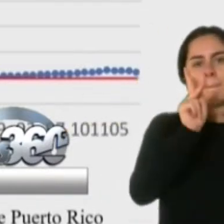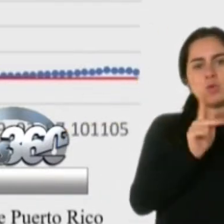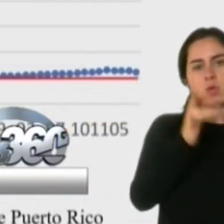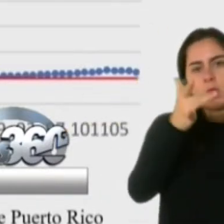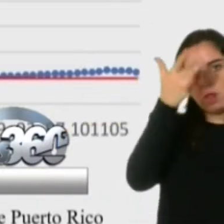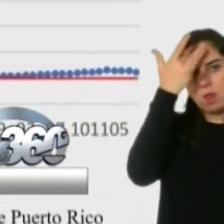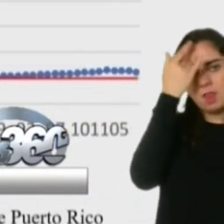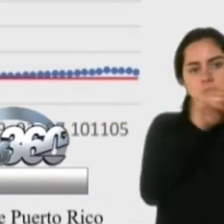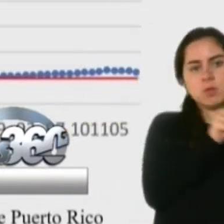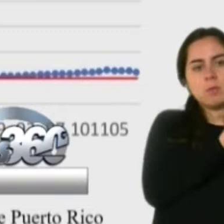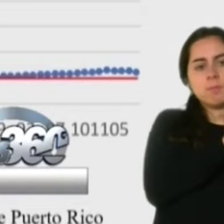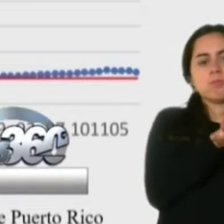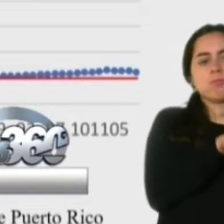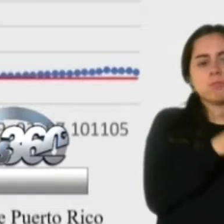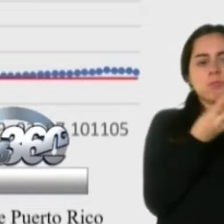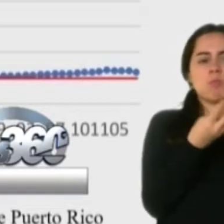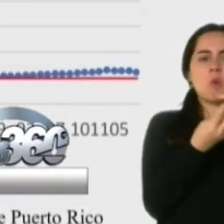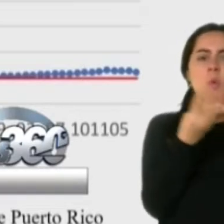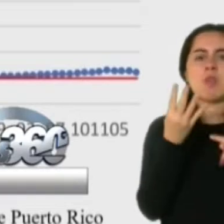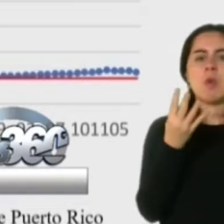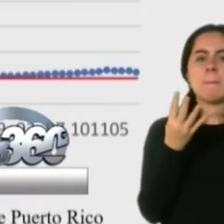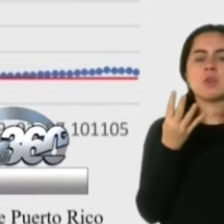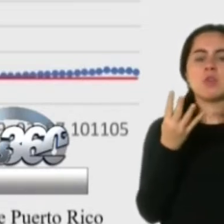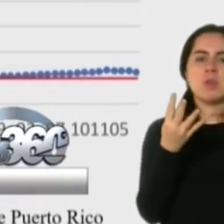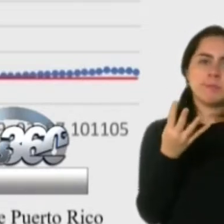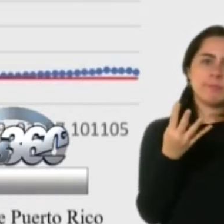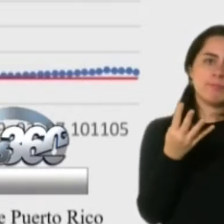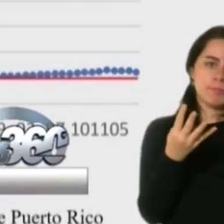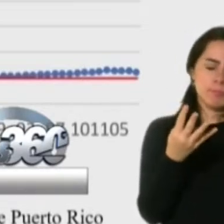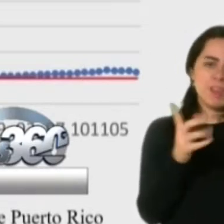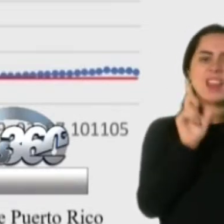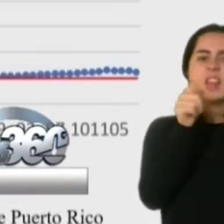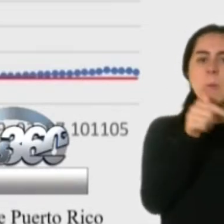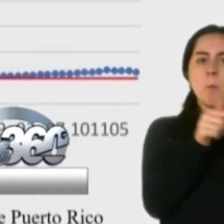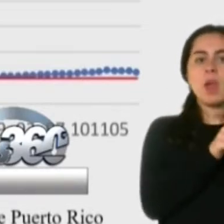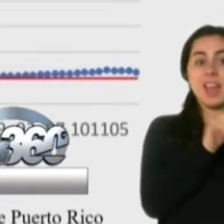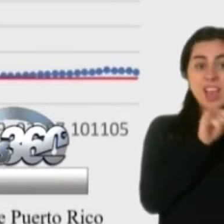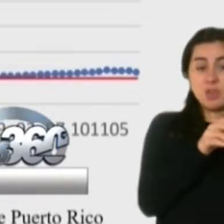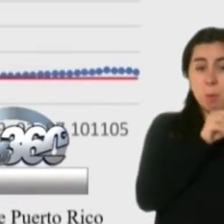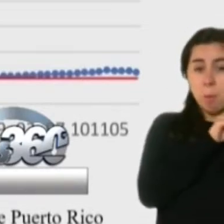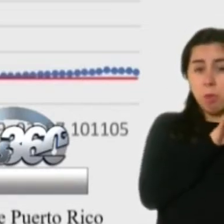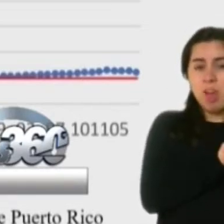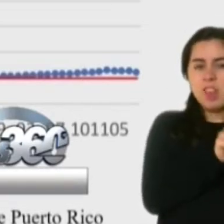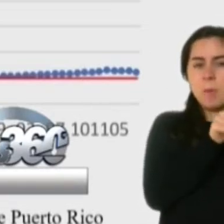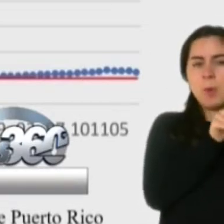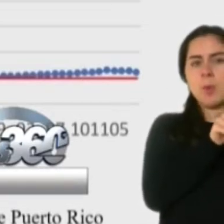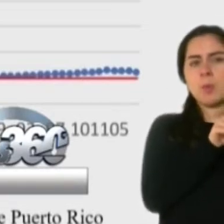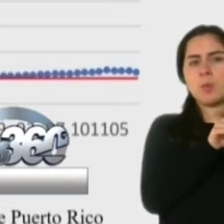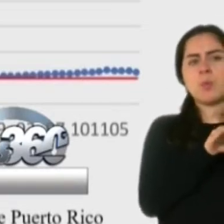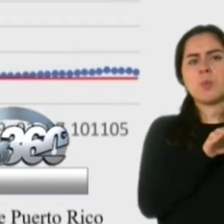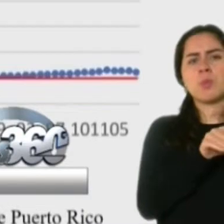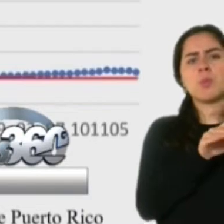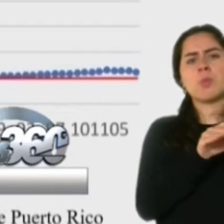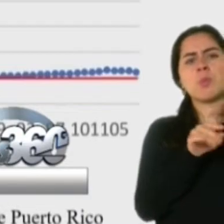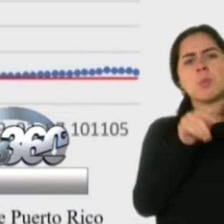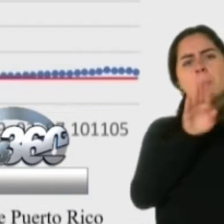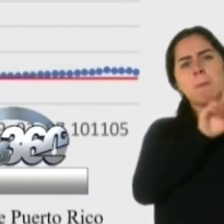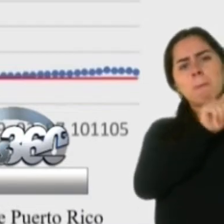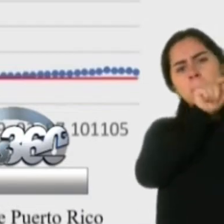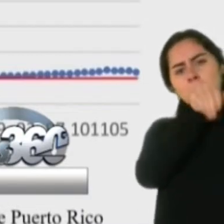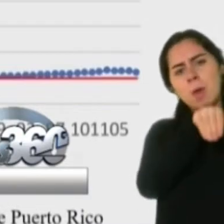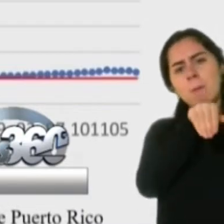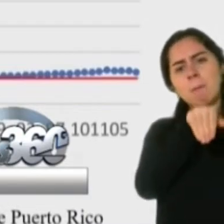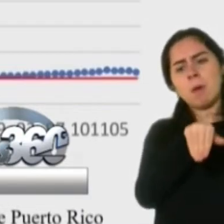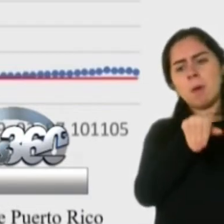pues vemos que es un número bien elevado, casi 18, va bajando gracias al cierre que hubo y siempre se ha mantenido en un valor de un 1, ¿no? Hay aproximadamente